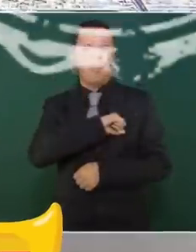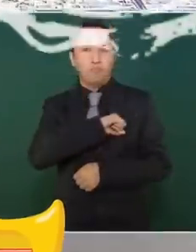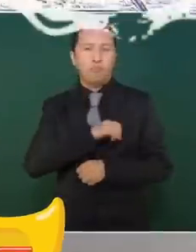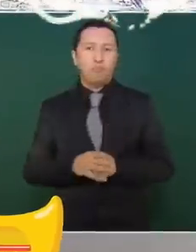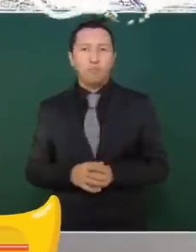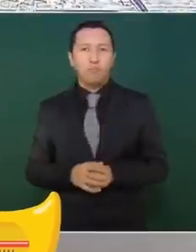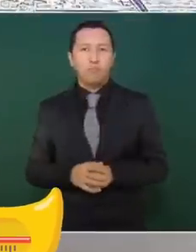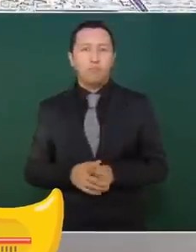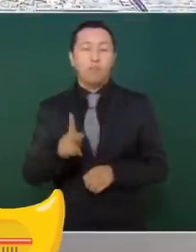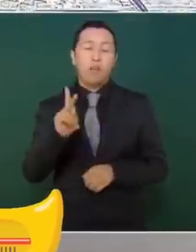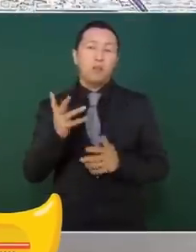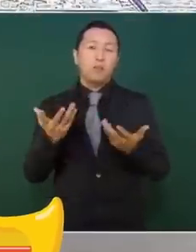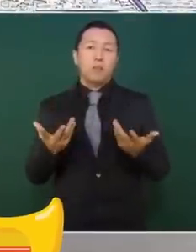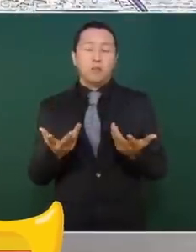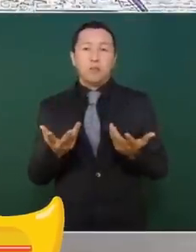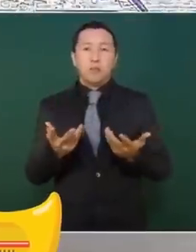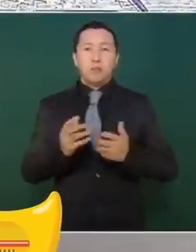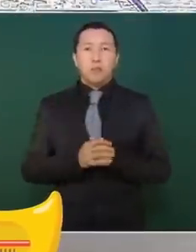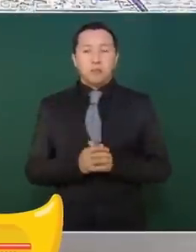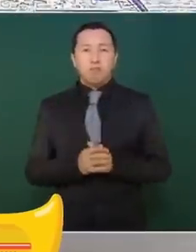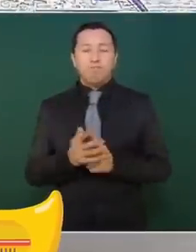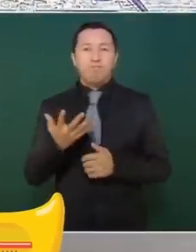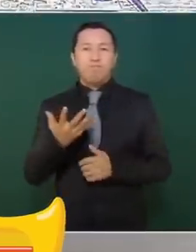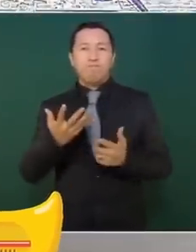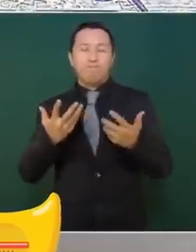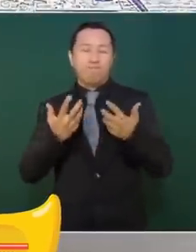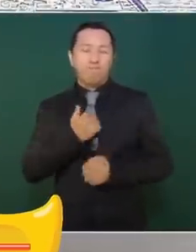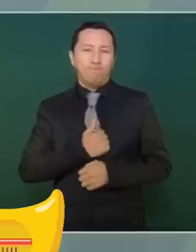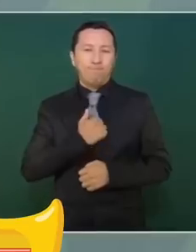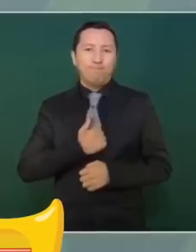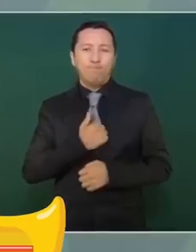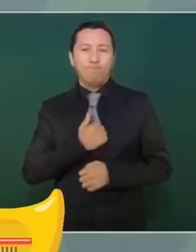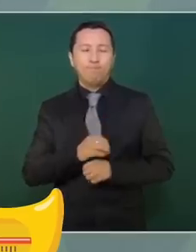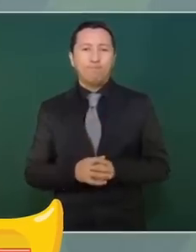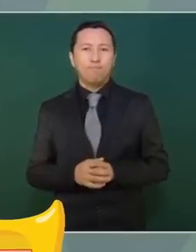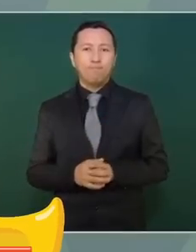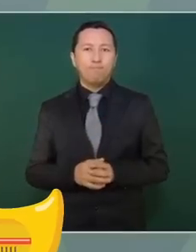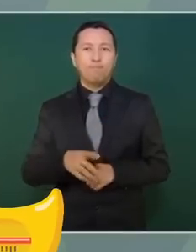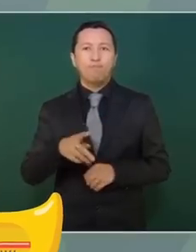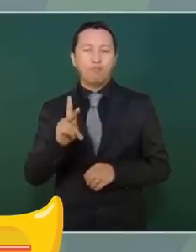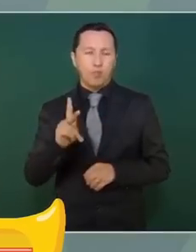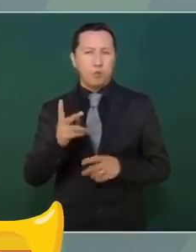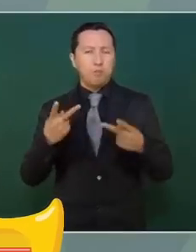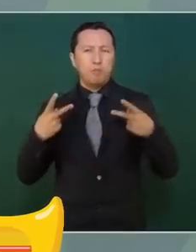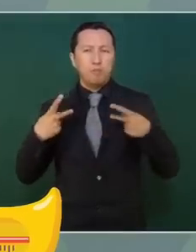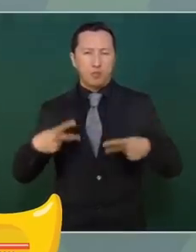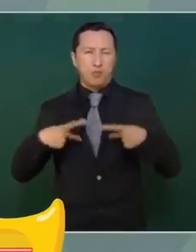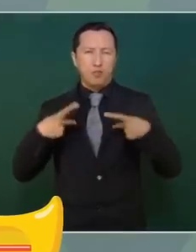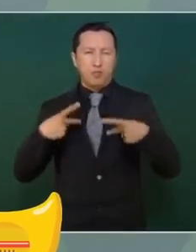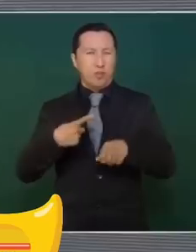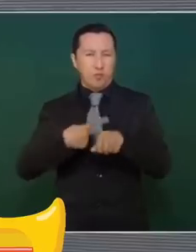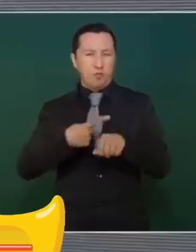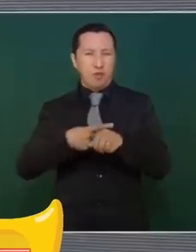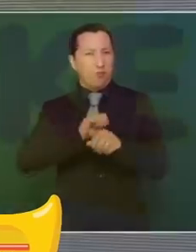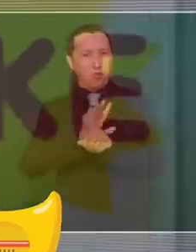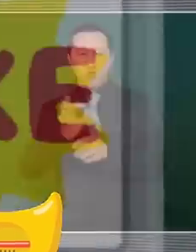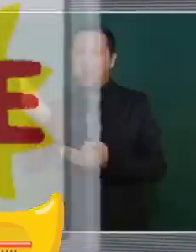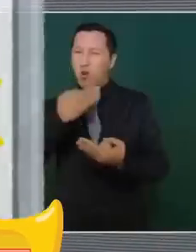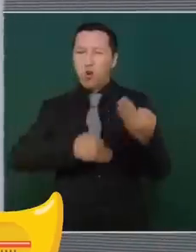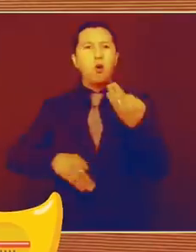Es muy triste decirlo, pero logramos que todos los pacientes de COVID fueran atendidos en una